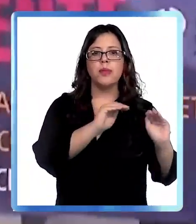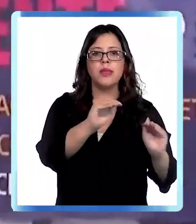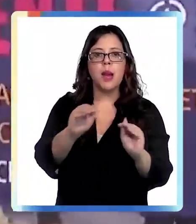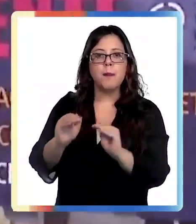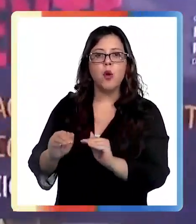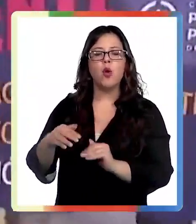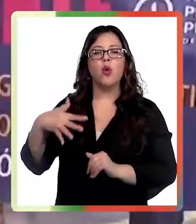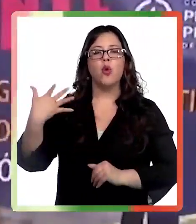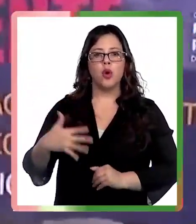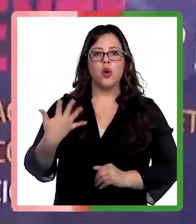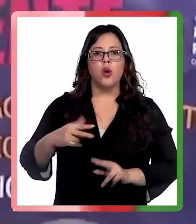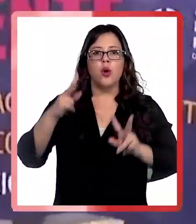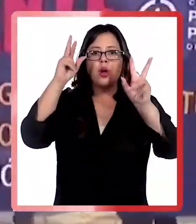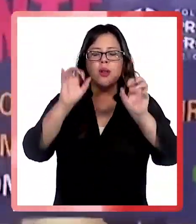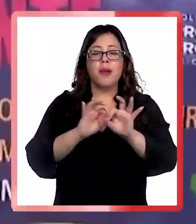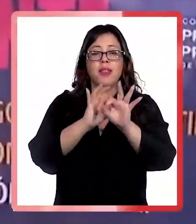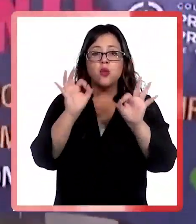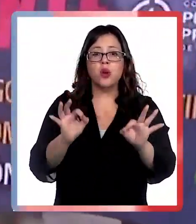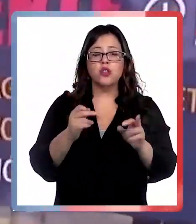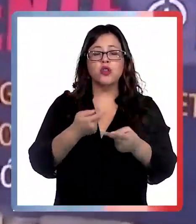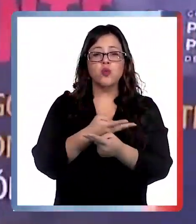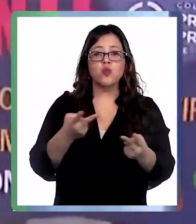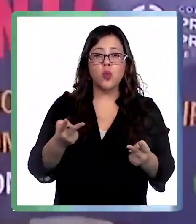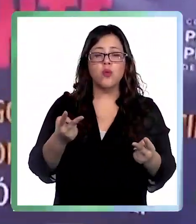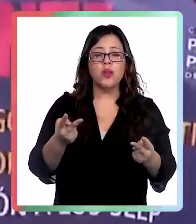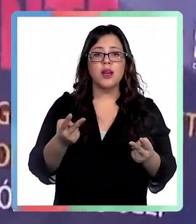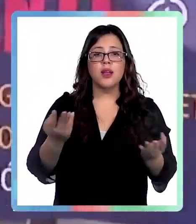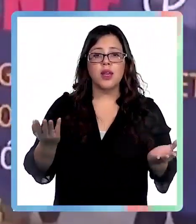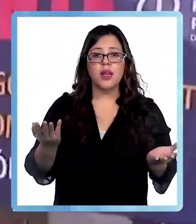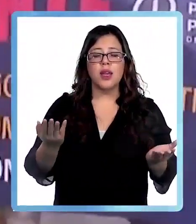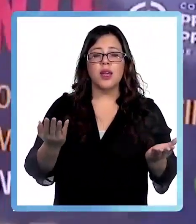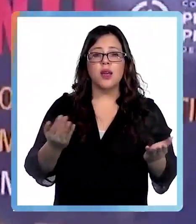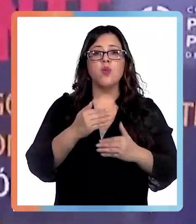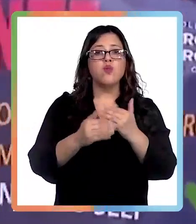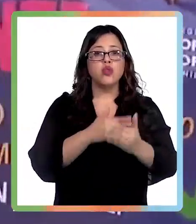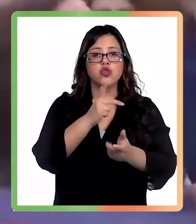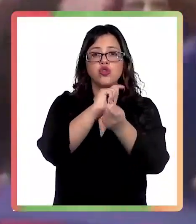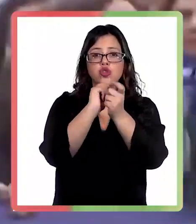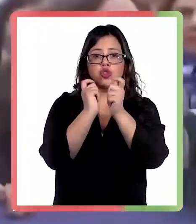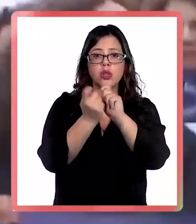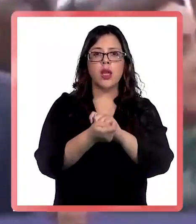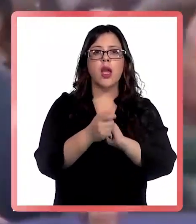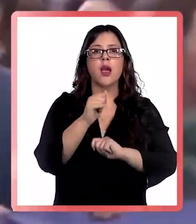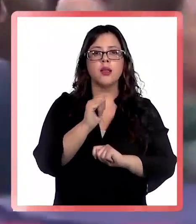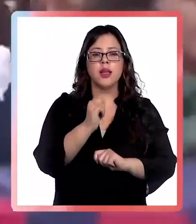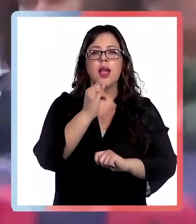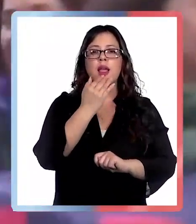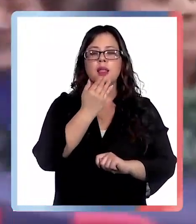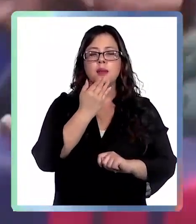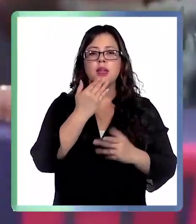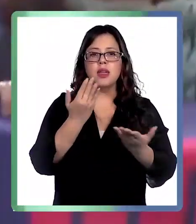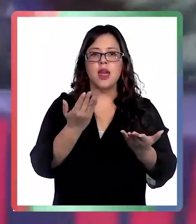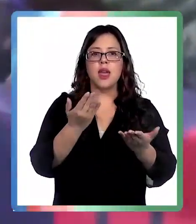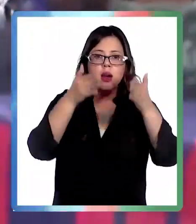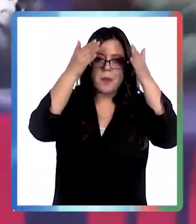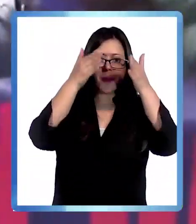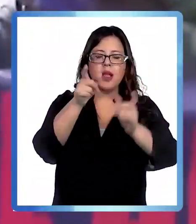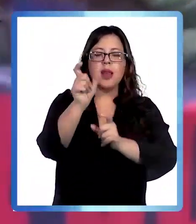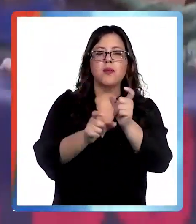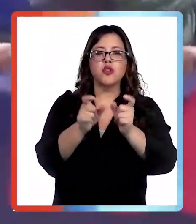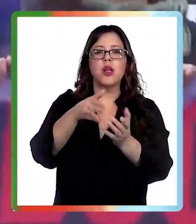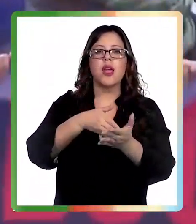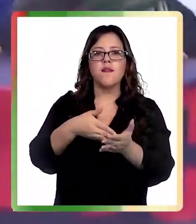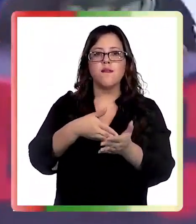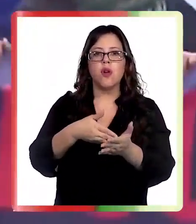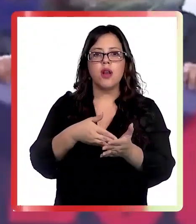que hoy día sabemos que son críticos. La educación pública no solamente pasa por un proceso de transición, sino que también atiende a la población